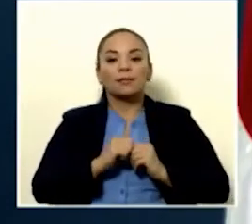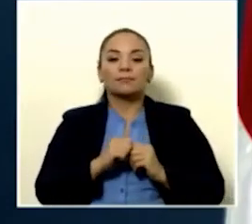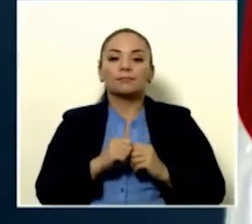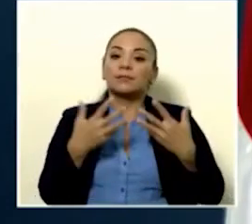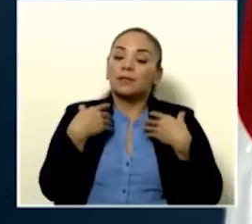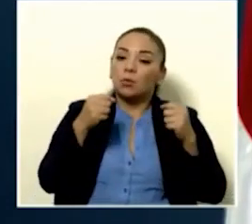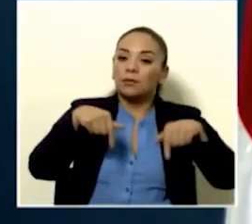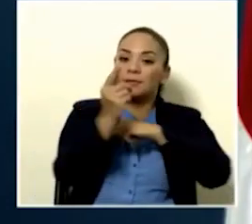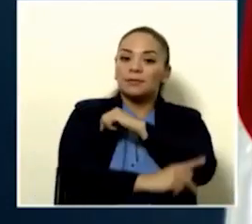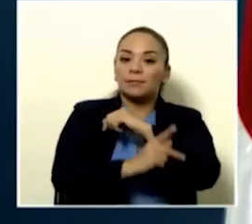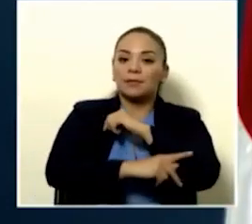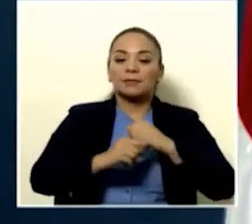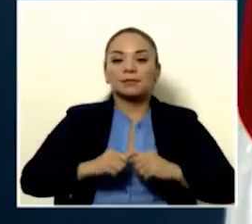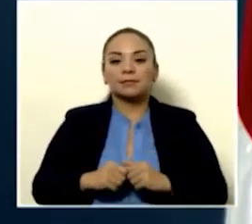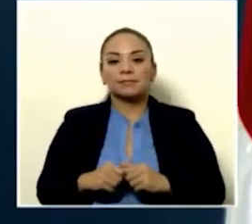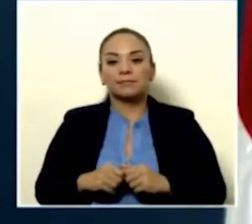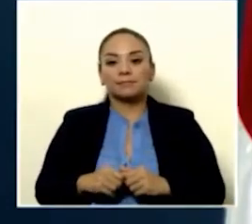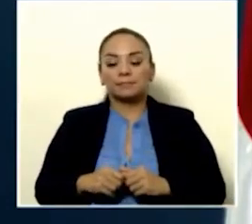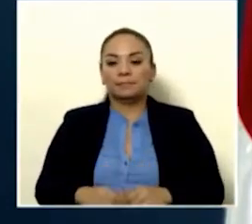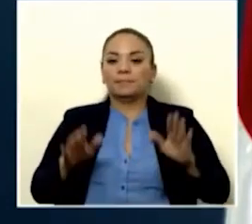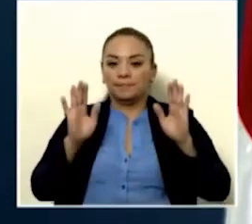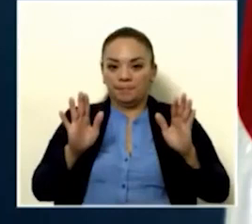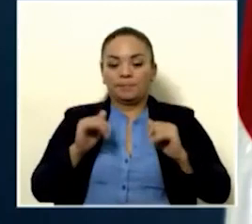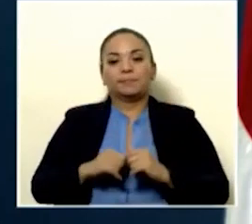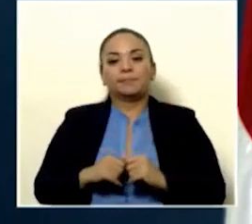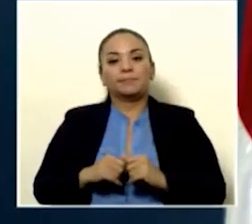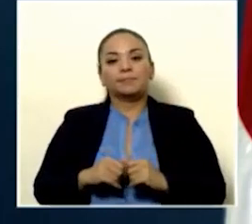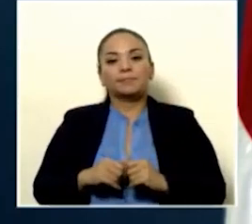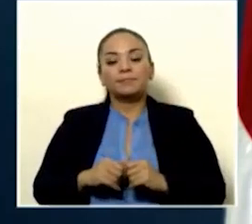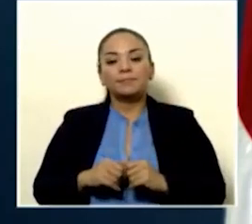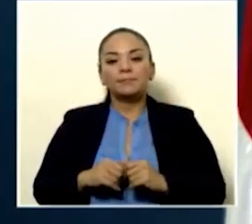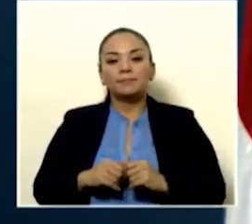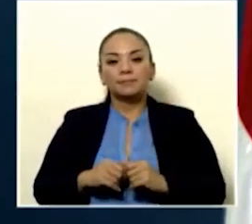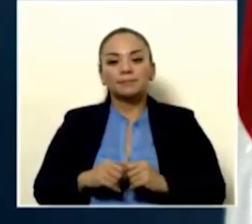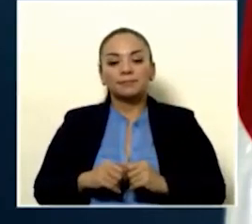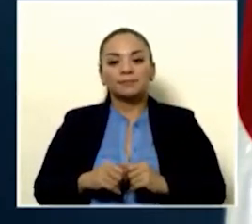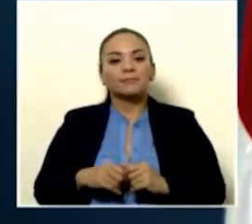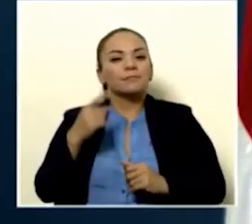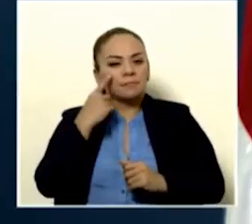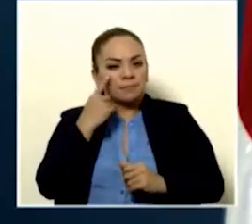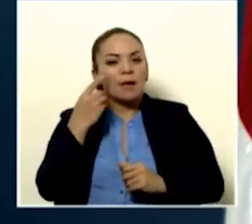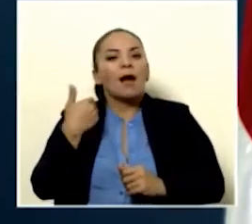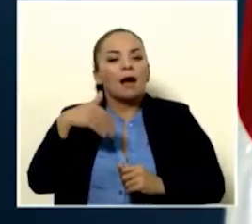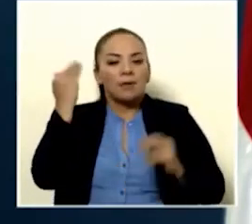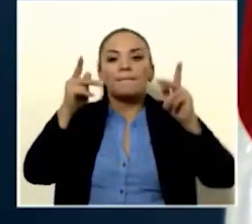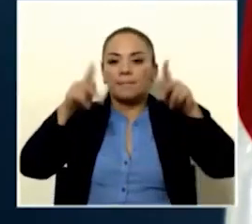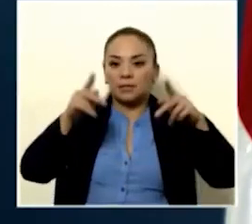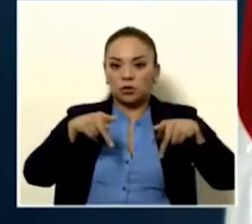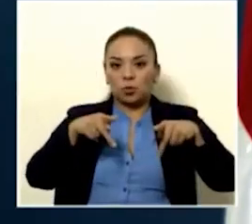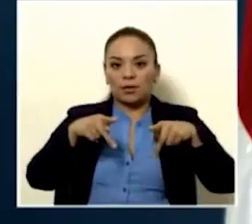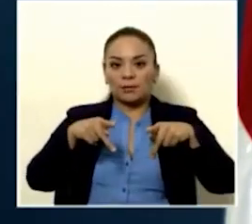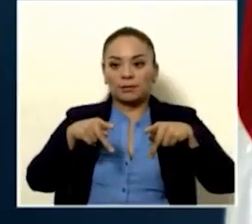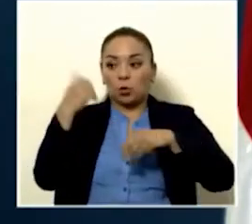en salud de este país. Ahora, resulta que había personas que han estado en el país 10,